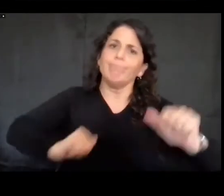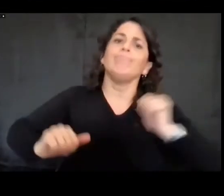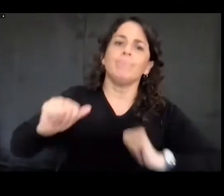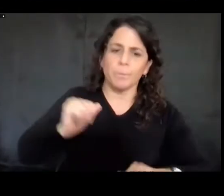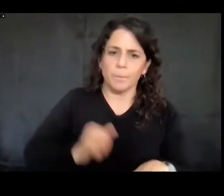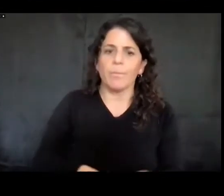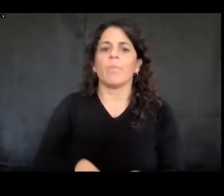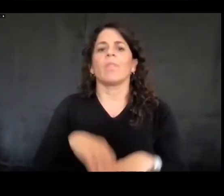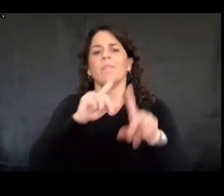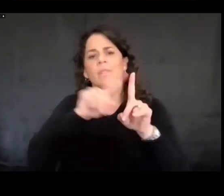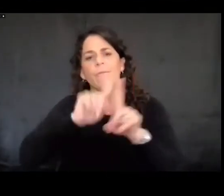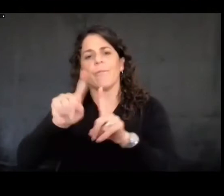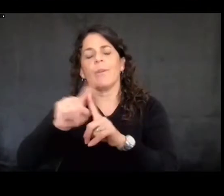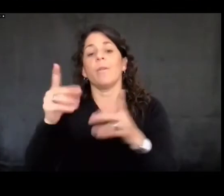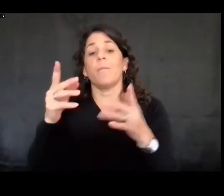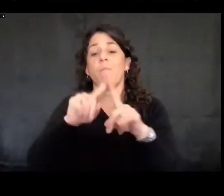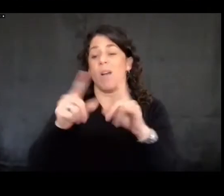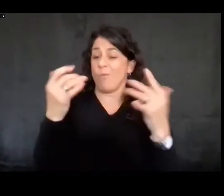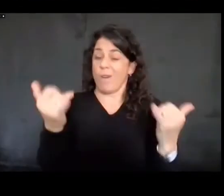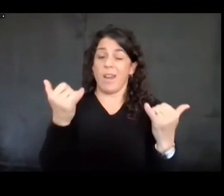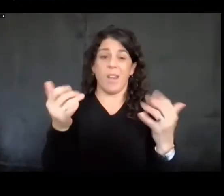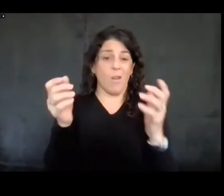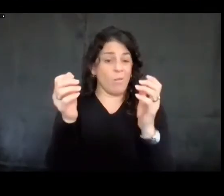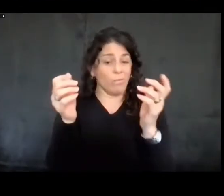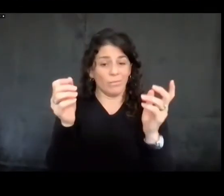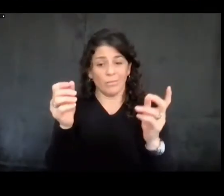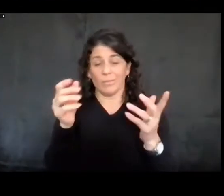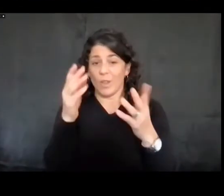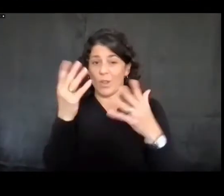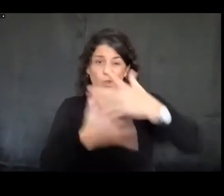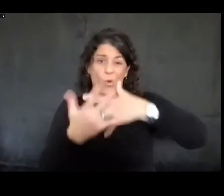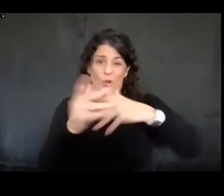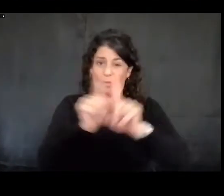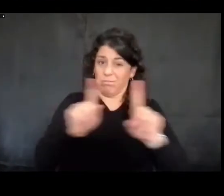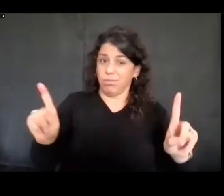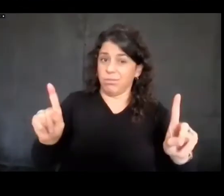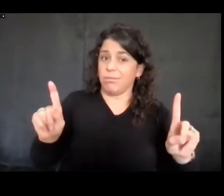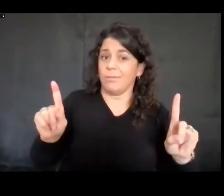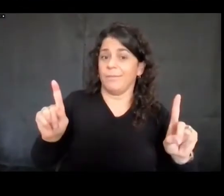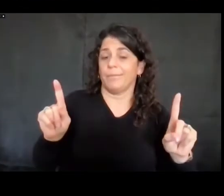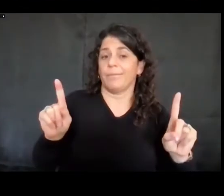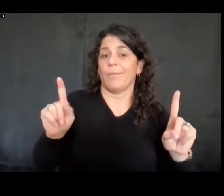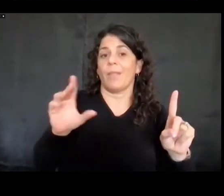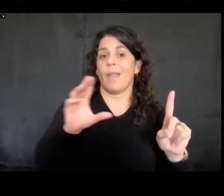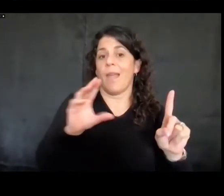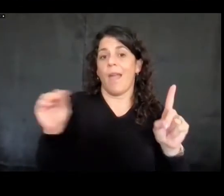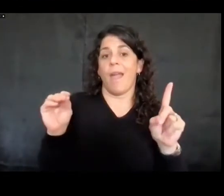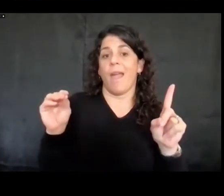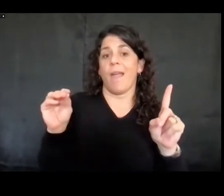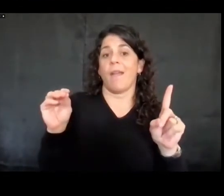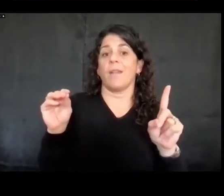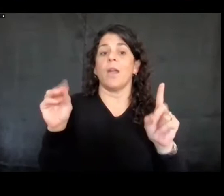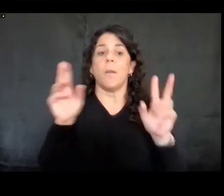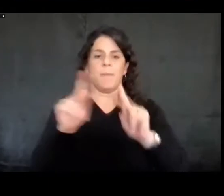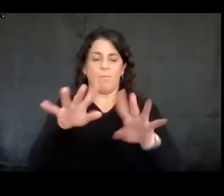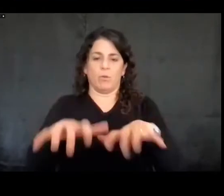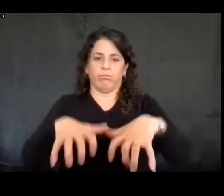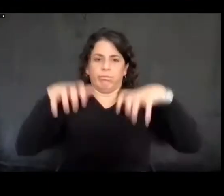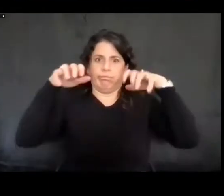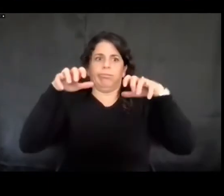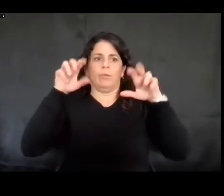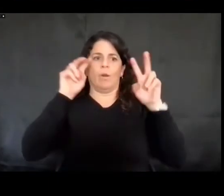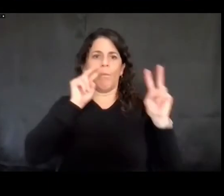concluido que en estos momentos con distancia social y con y con los